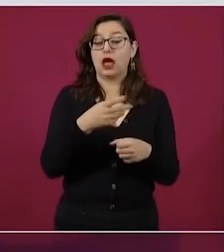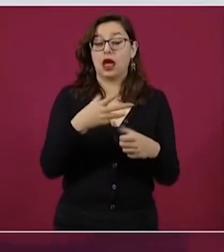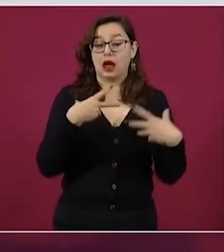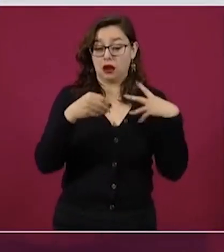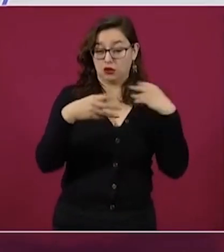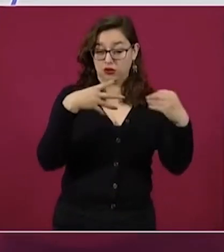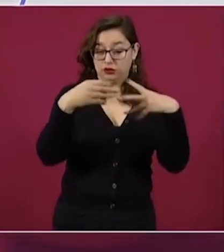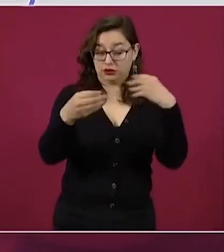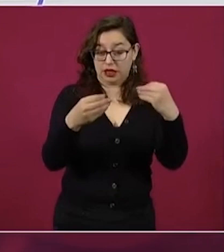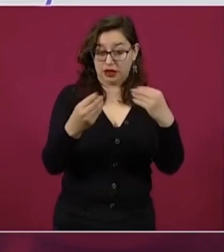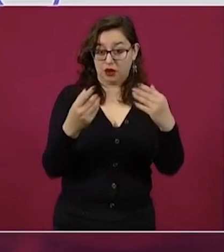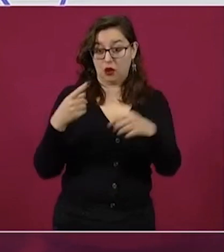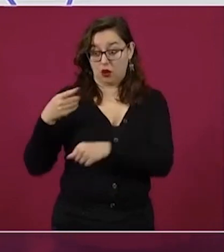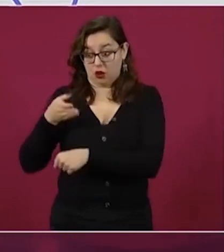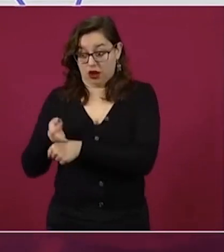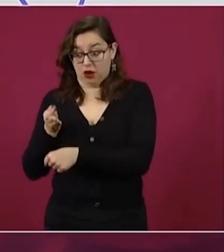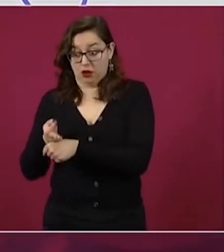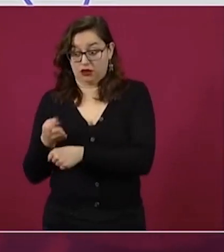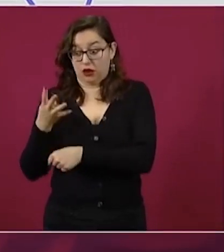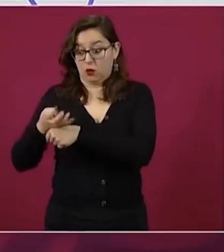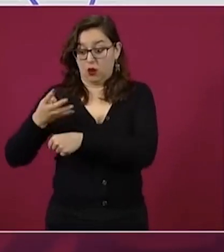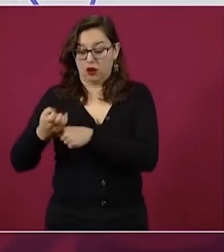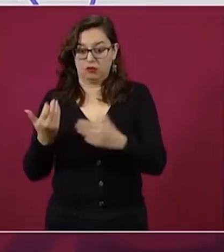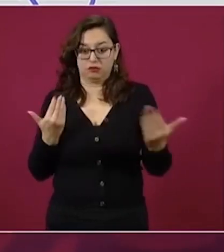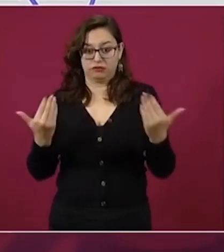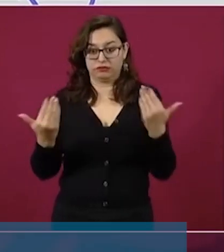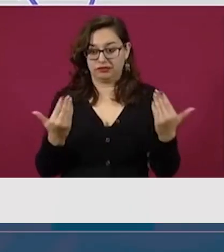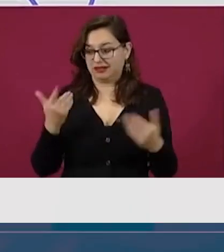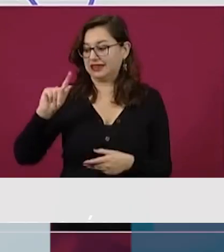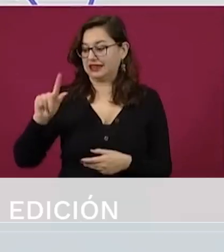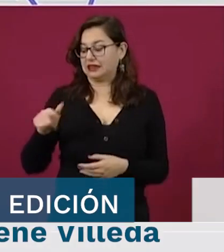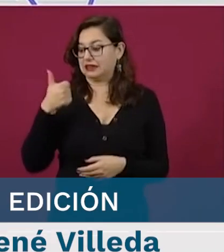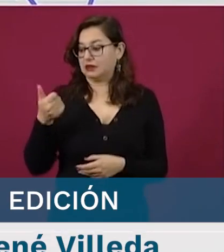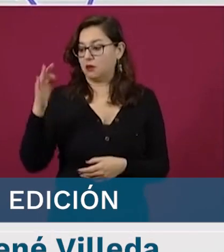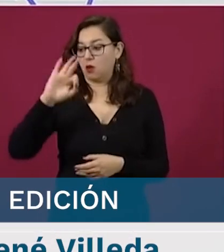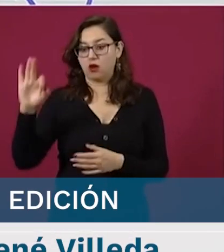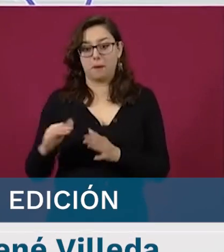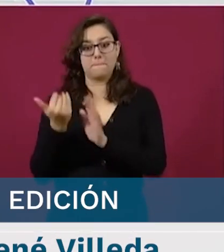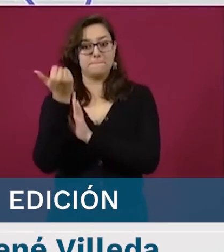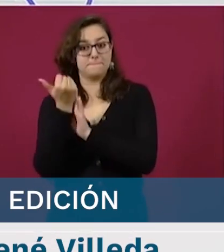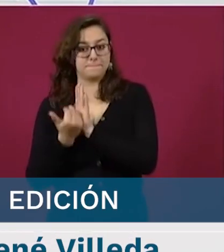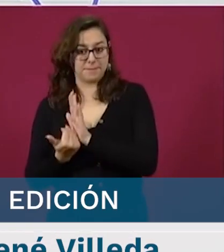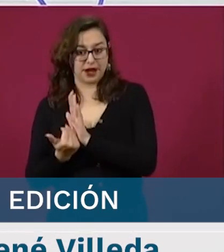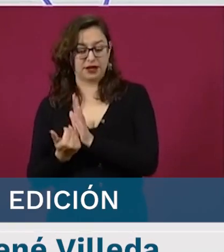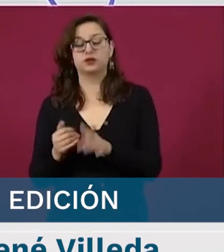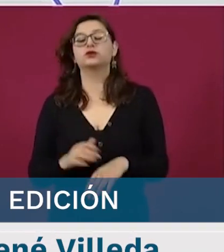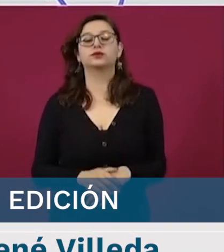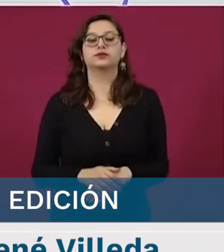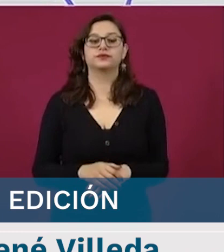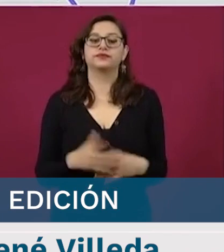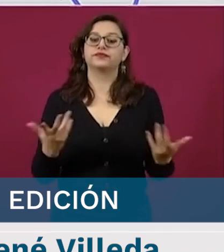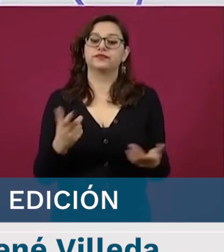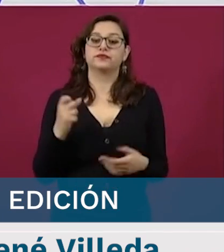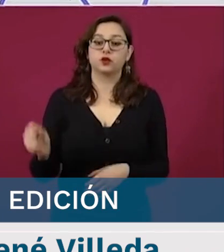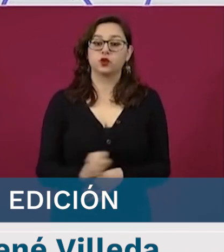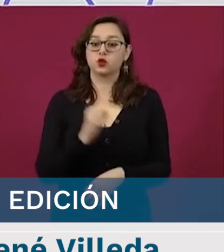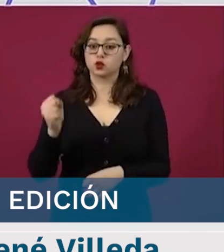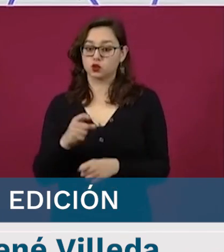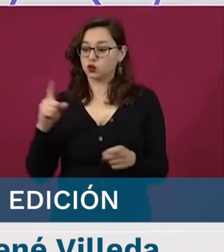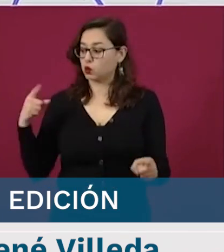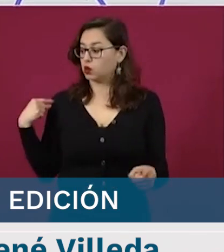76 por ciento de diferencia y afortunadamente llevamos también ya dos semanas consecutivas de reducción